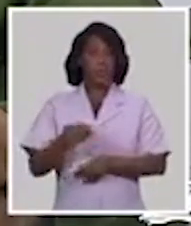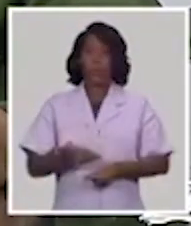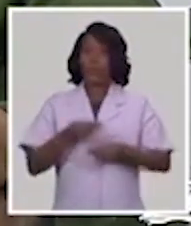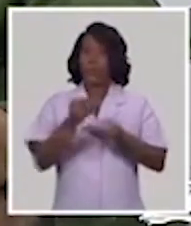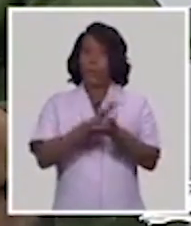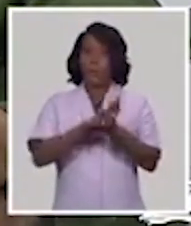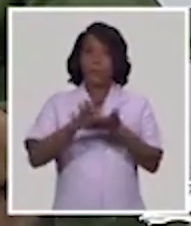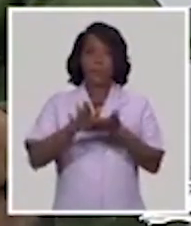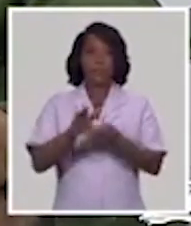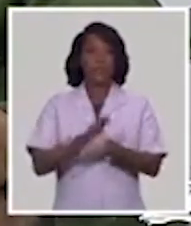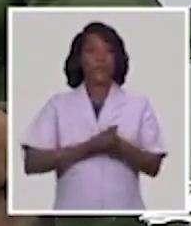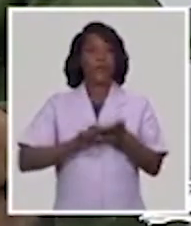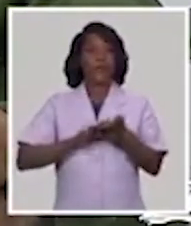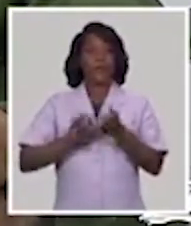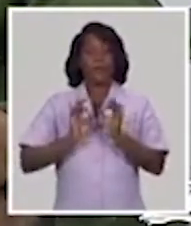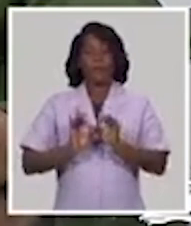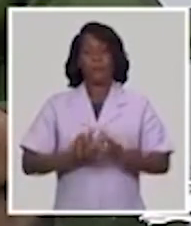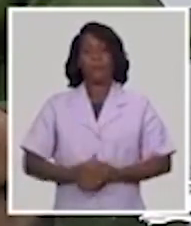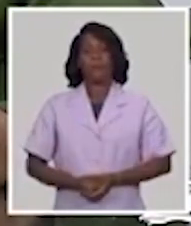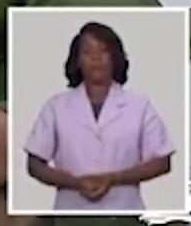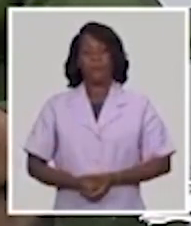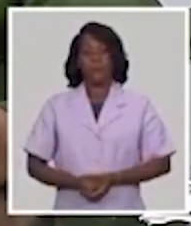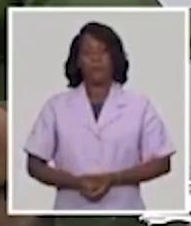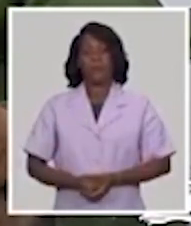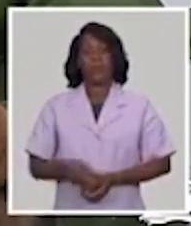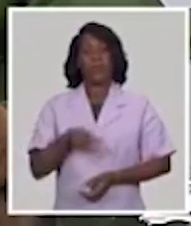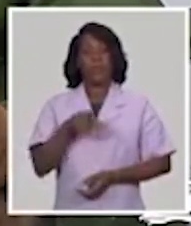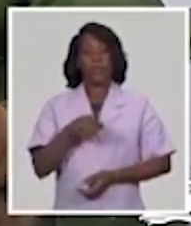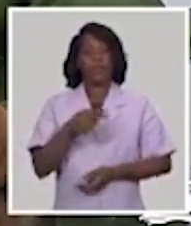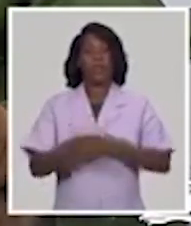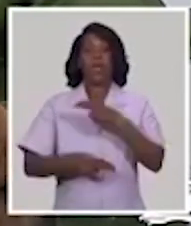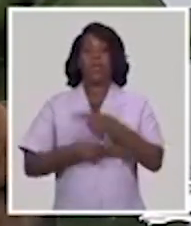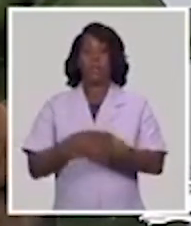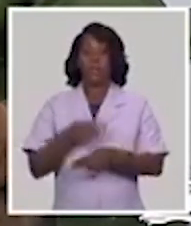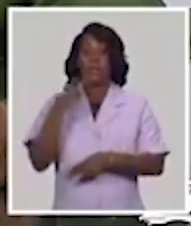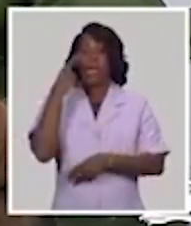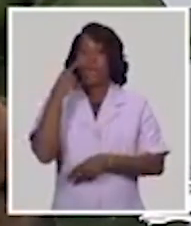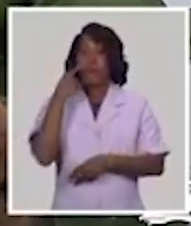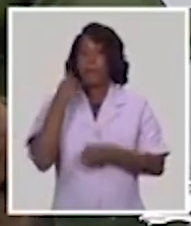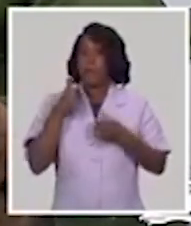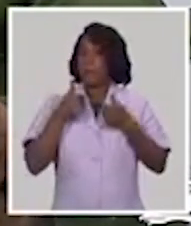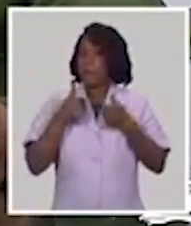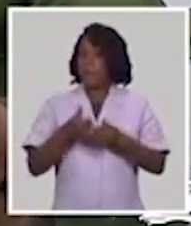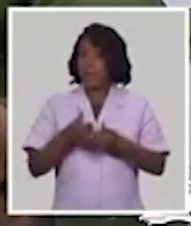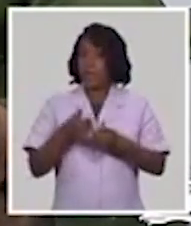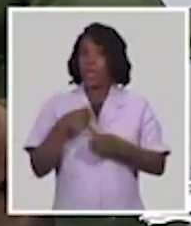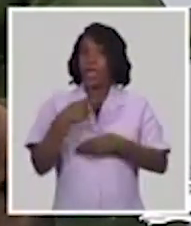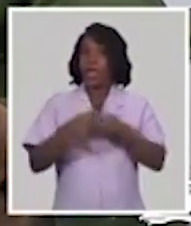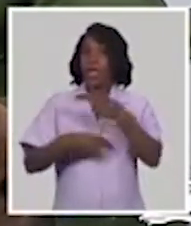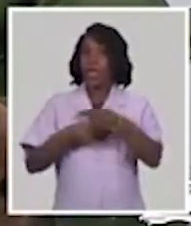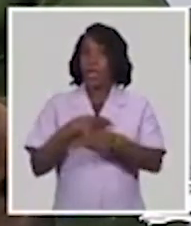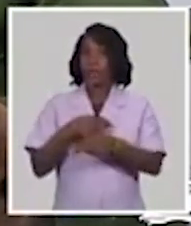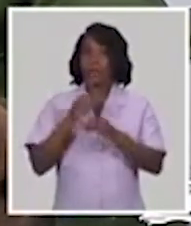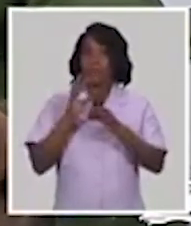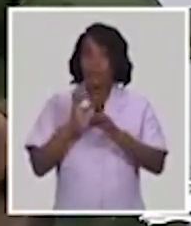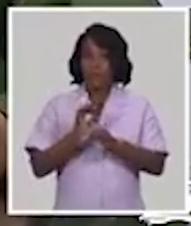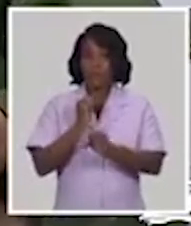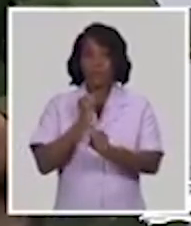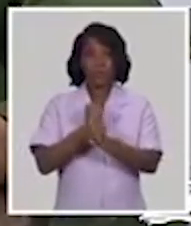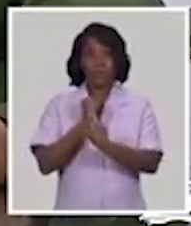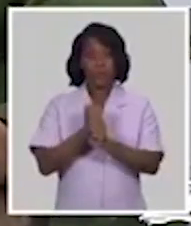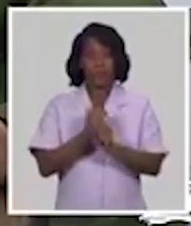autorización excepcional. Será el trámite, por lo tanto, tenemos que actuar consecuentemente a partir de lo que está